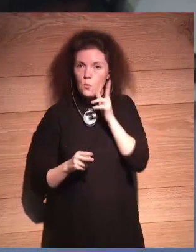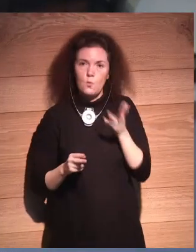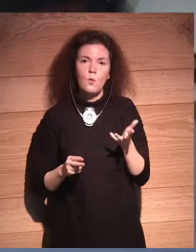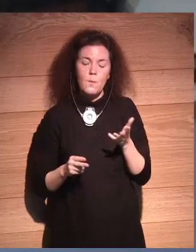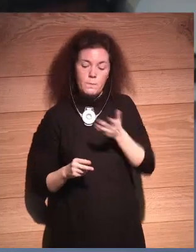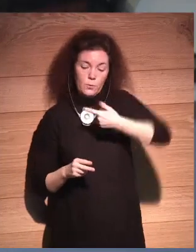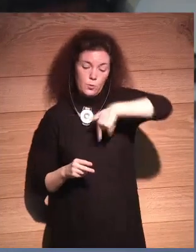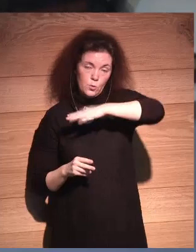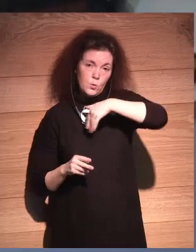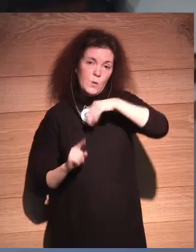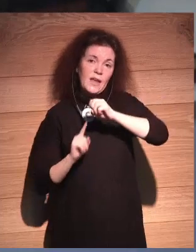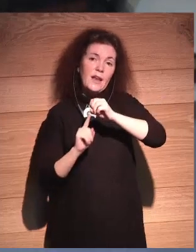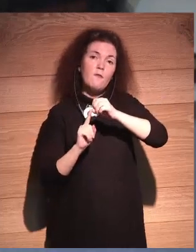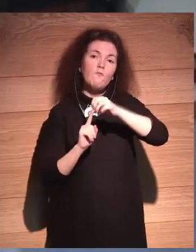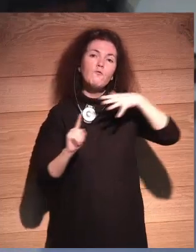foro,